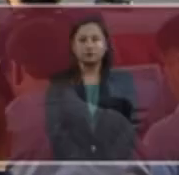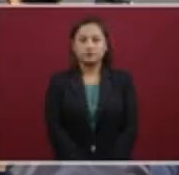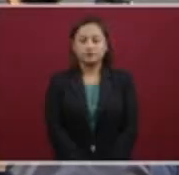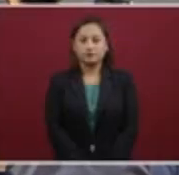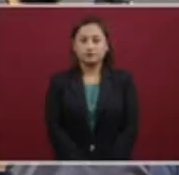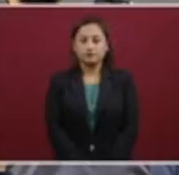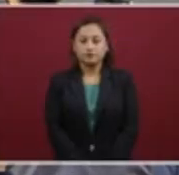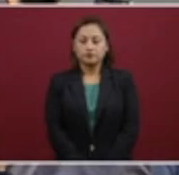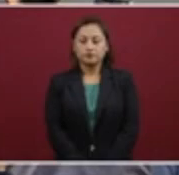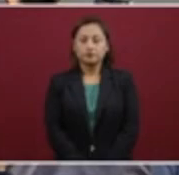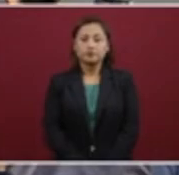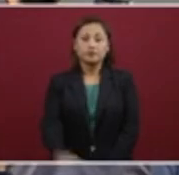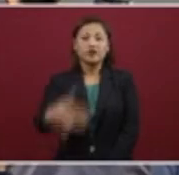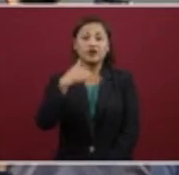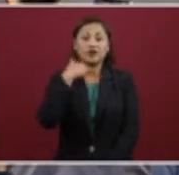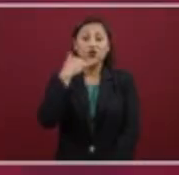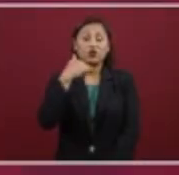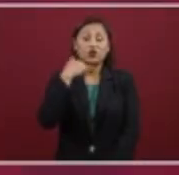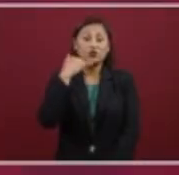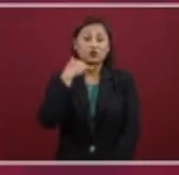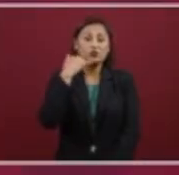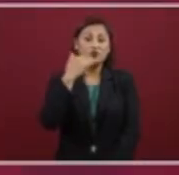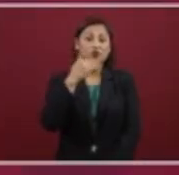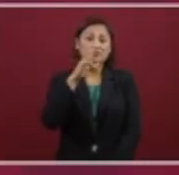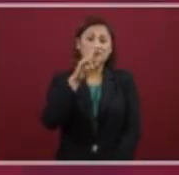daños irreparables.